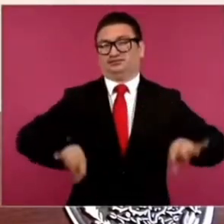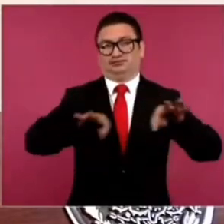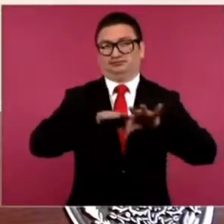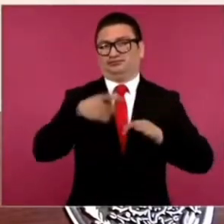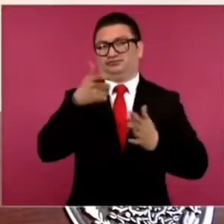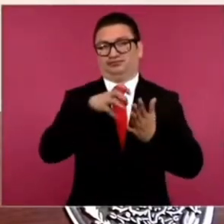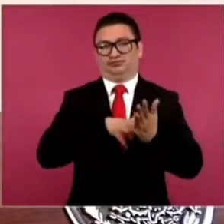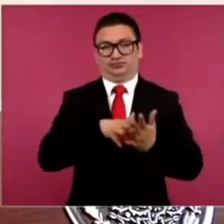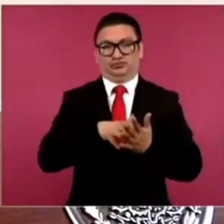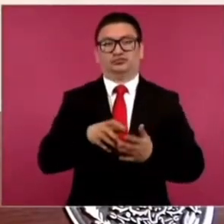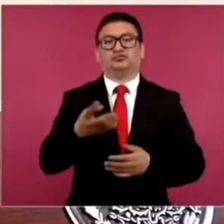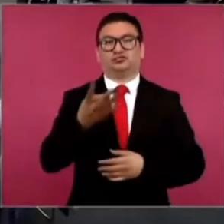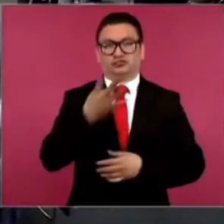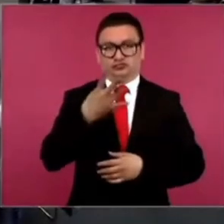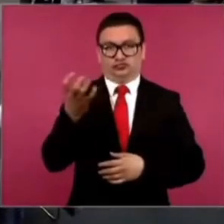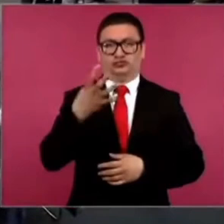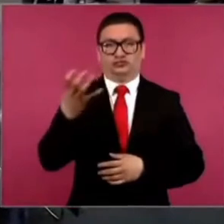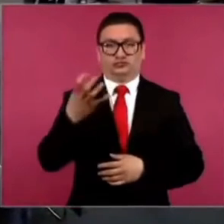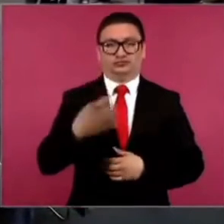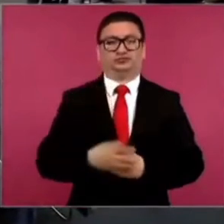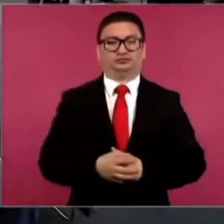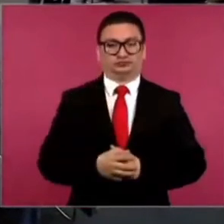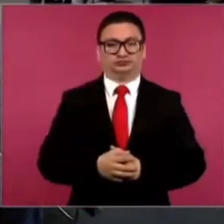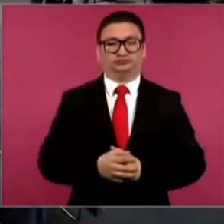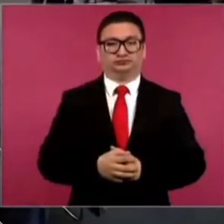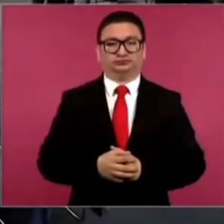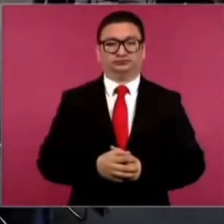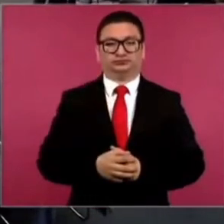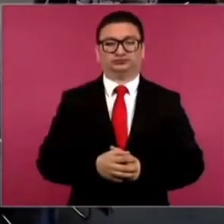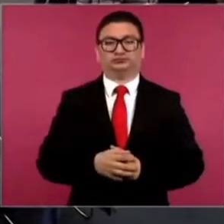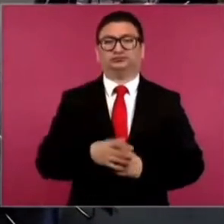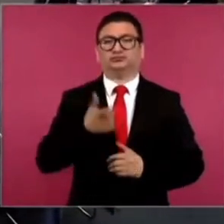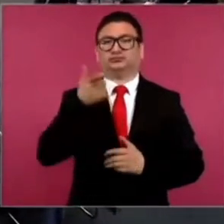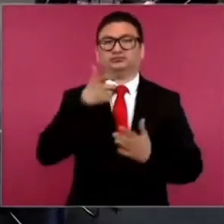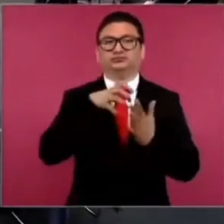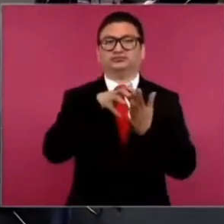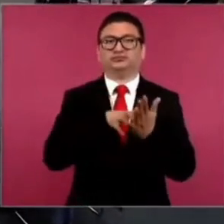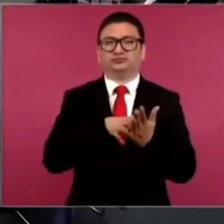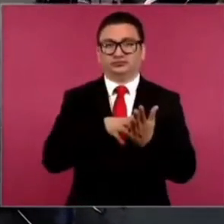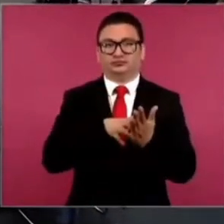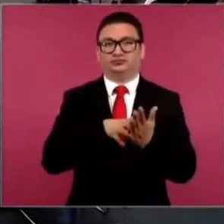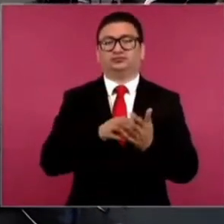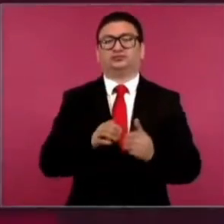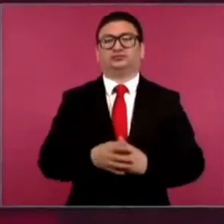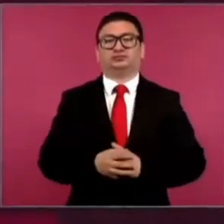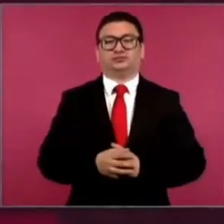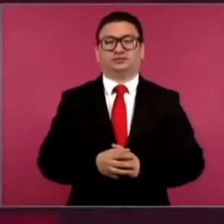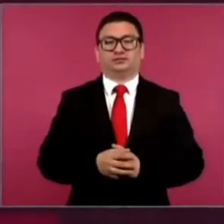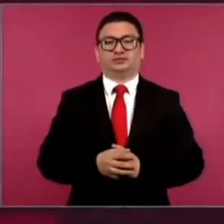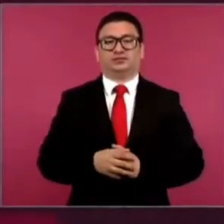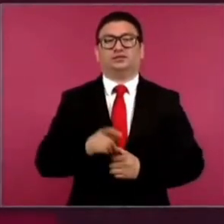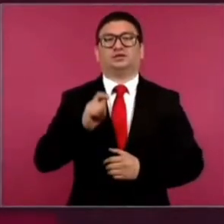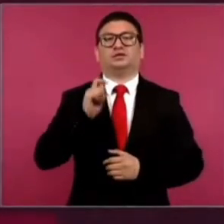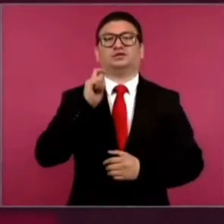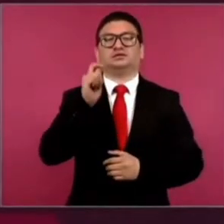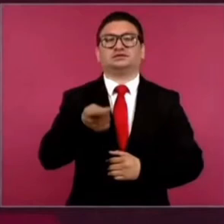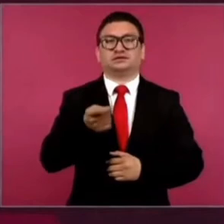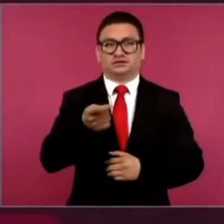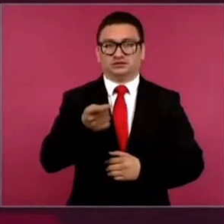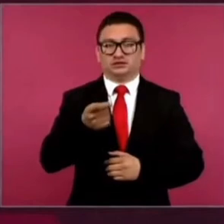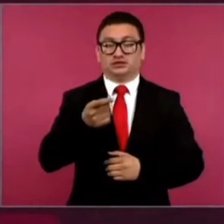importantísimo. De 400 pesos. Hay ahorro, me refiero a lo que se